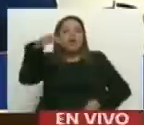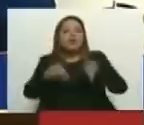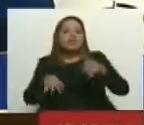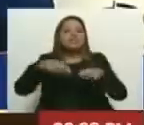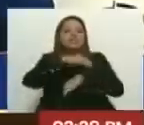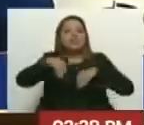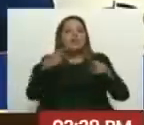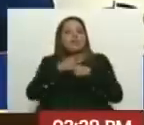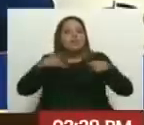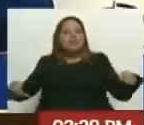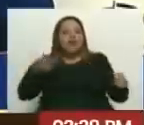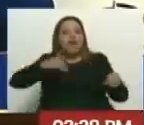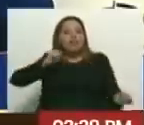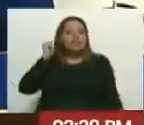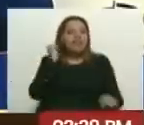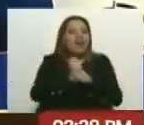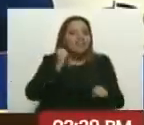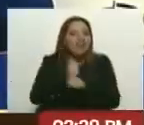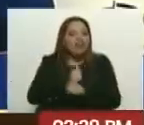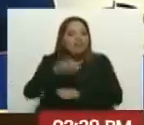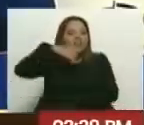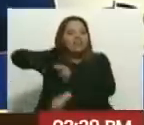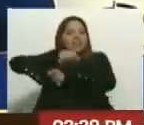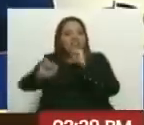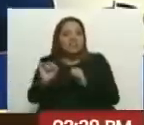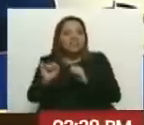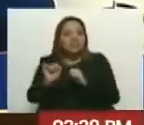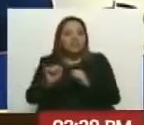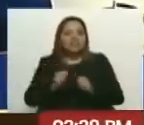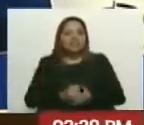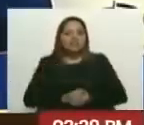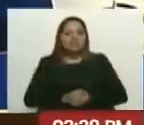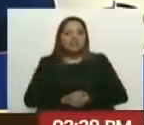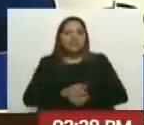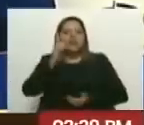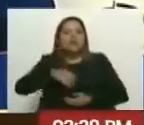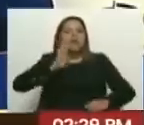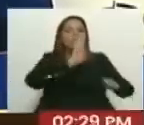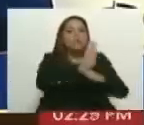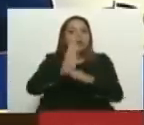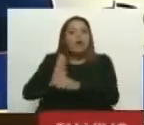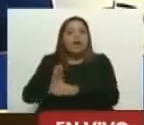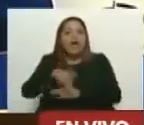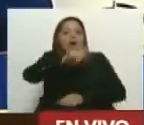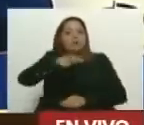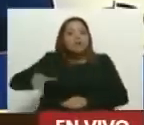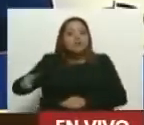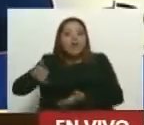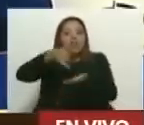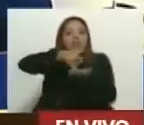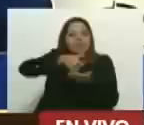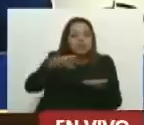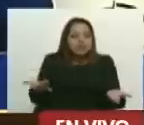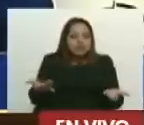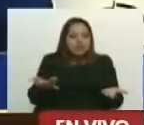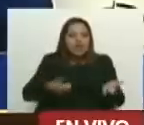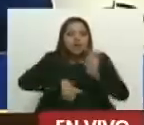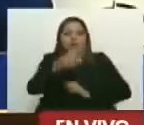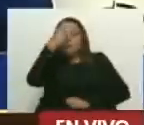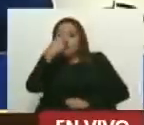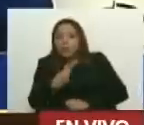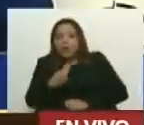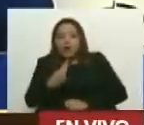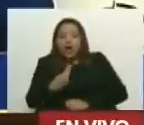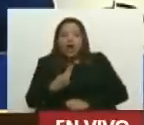público que funciona para defender y para proteger a los más desvalidos, a los más inocentes, a los